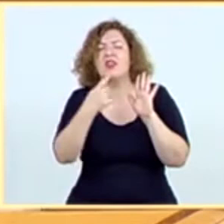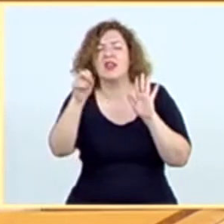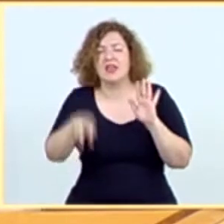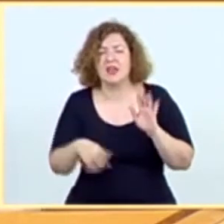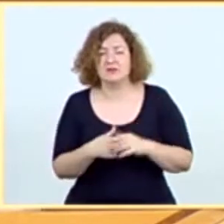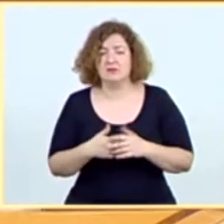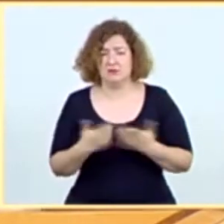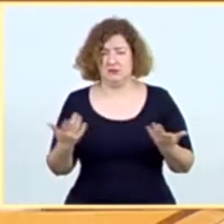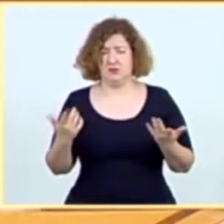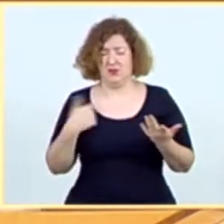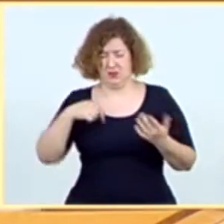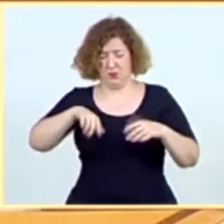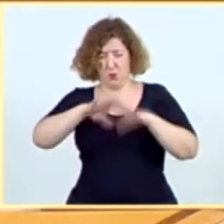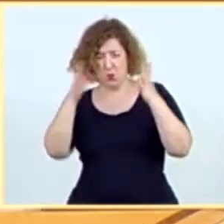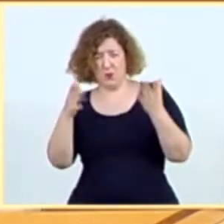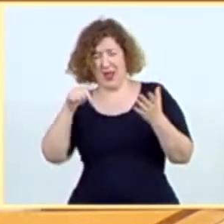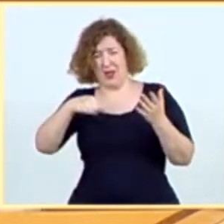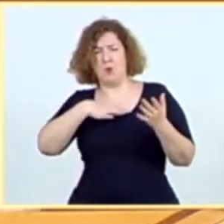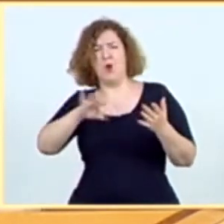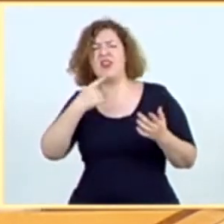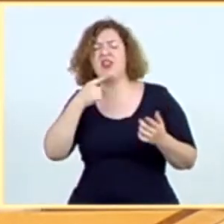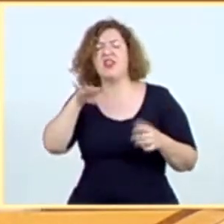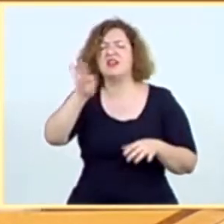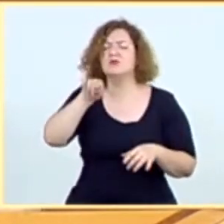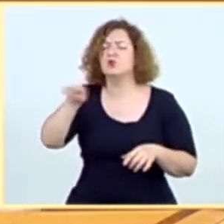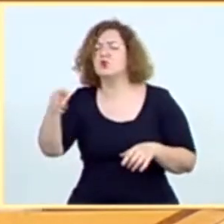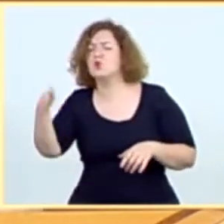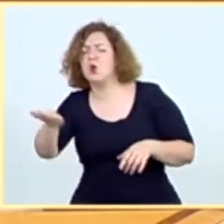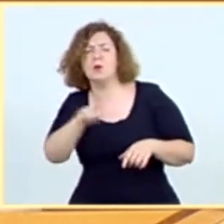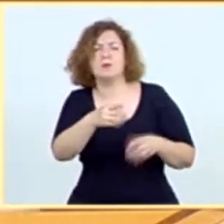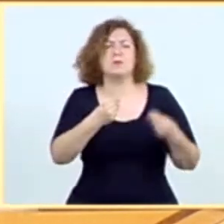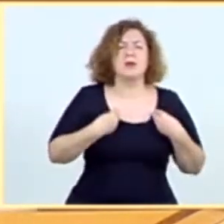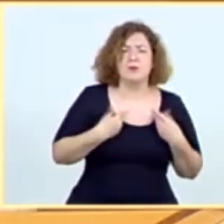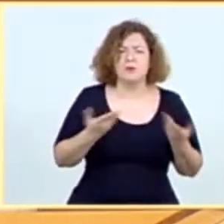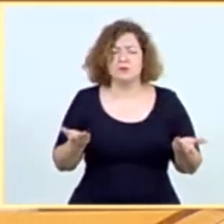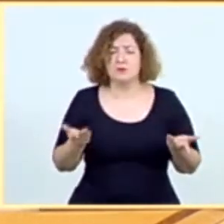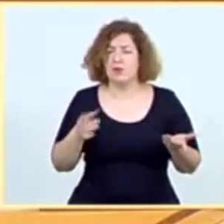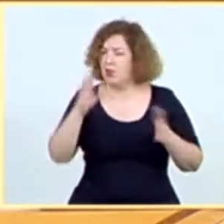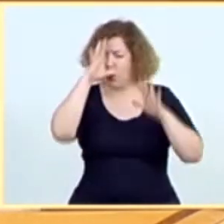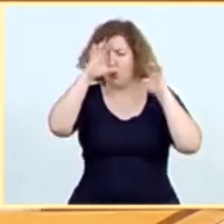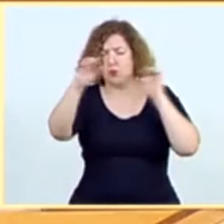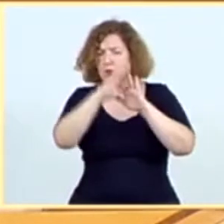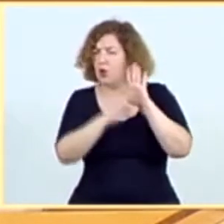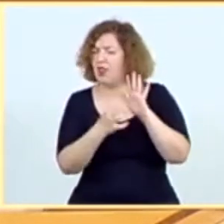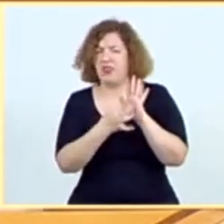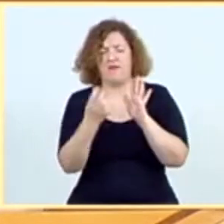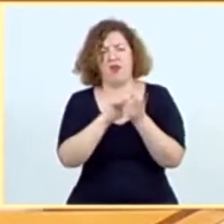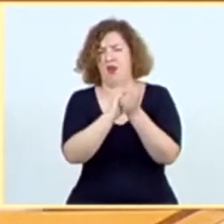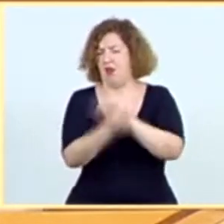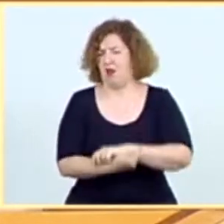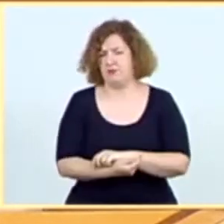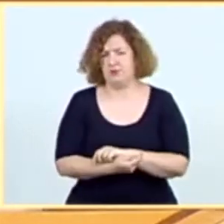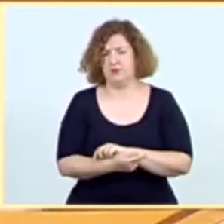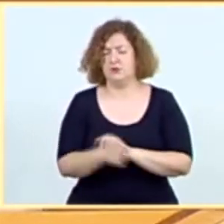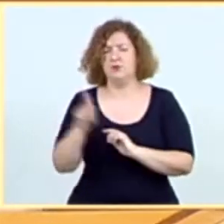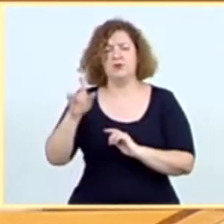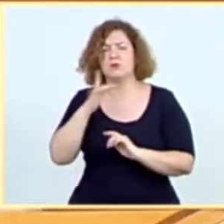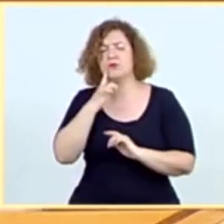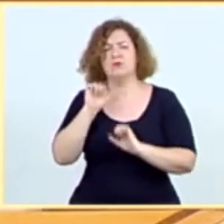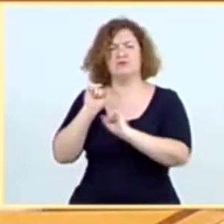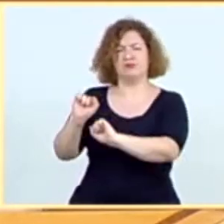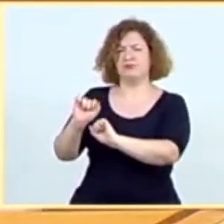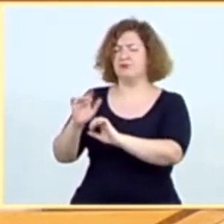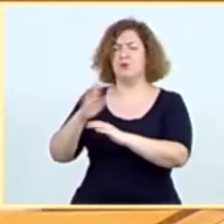este mundo tiene la potestad para decidir quién vive y quién no? Esos protocolos tienen que cambiar. Ustedes les cerraron las puertas con el